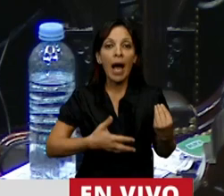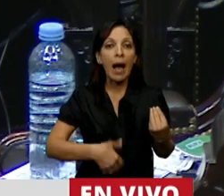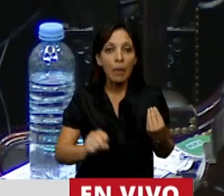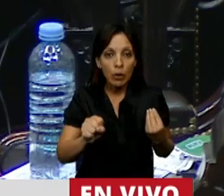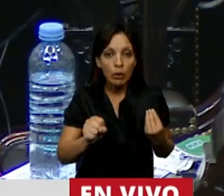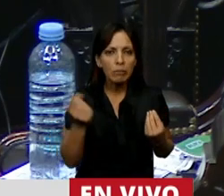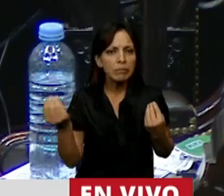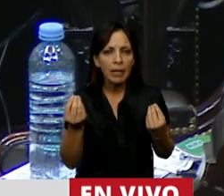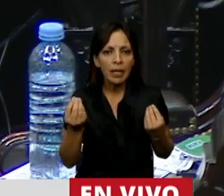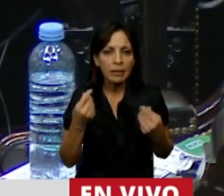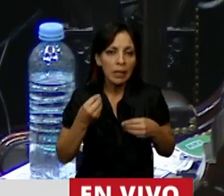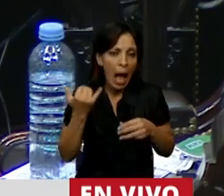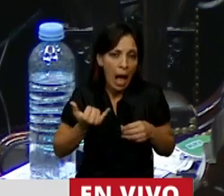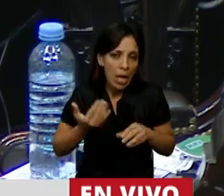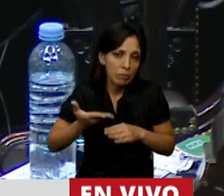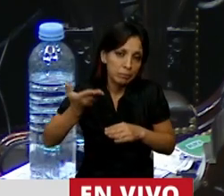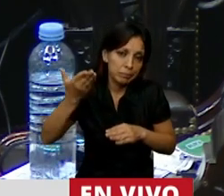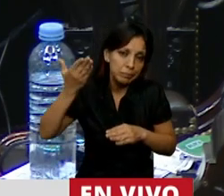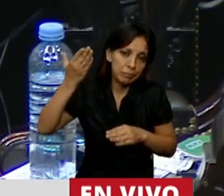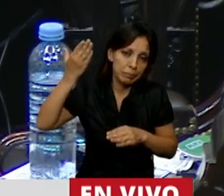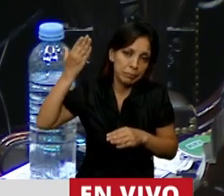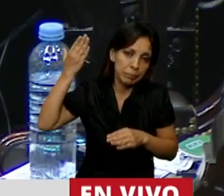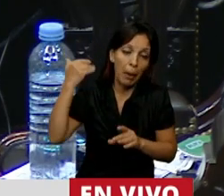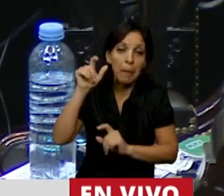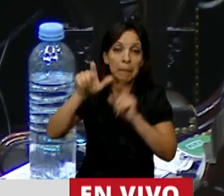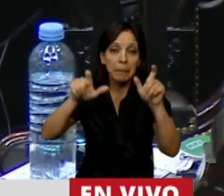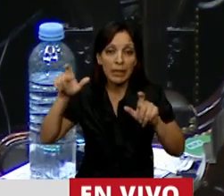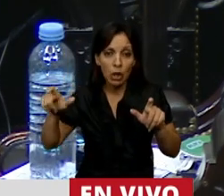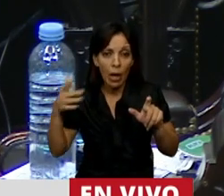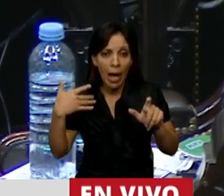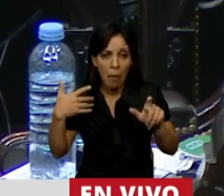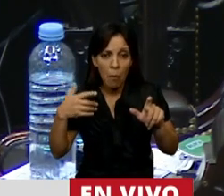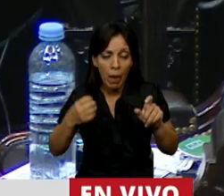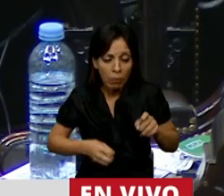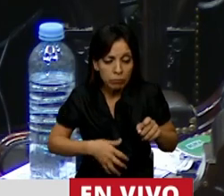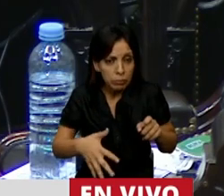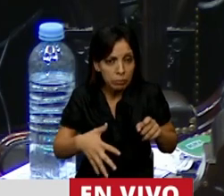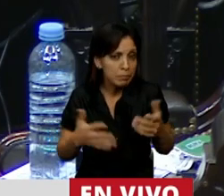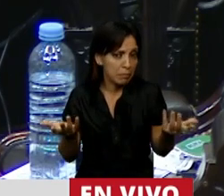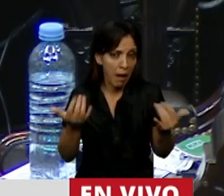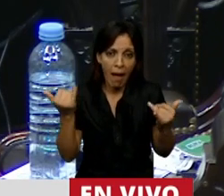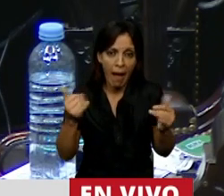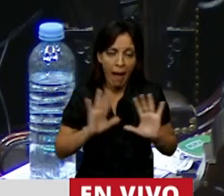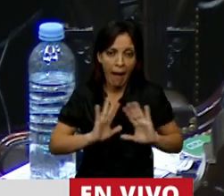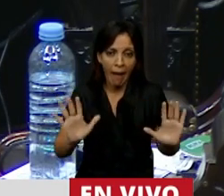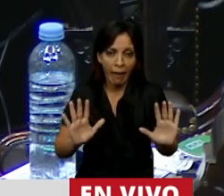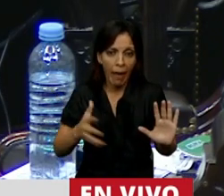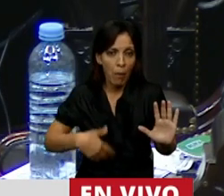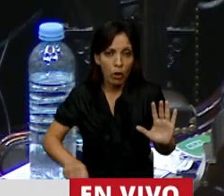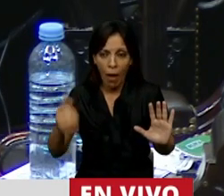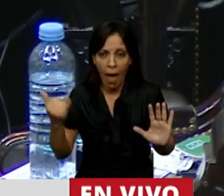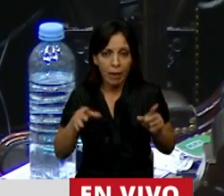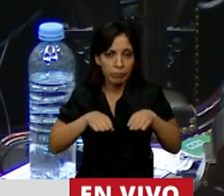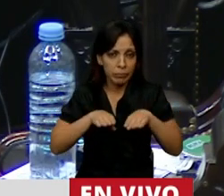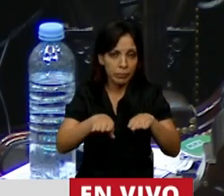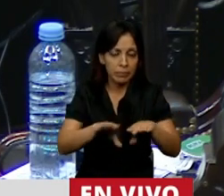son una práctica que existen desde que existen las personas con capacidad de gestar. Y la practican personas de todos los